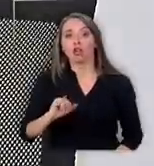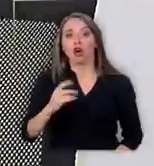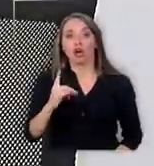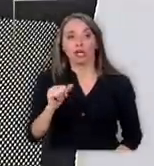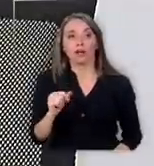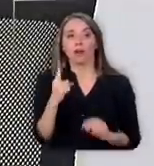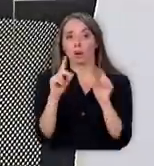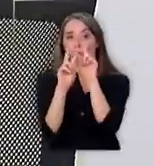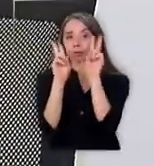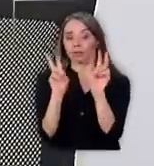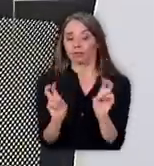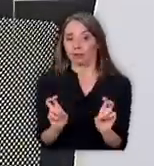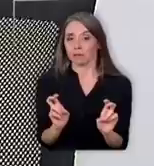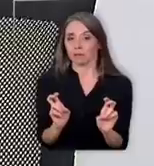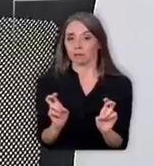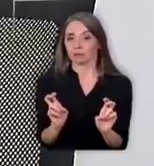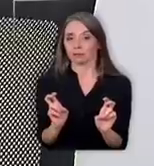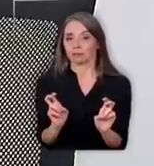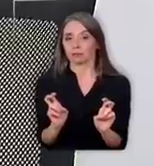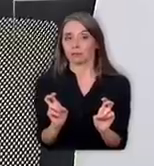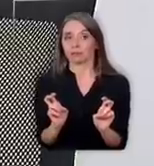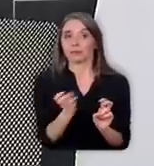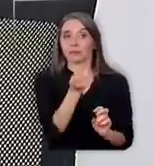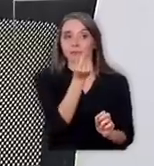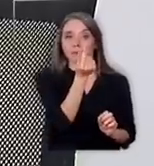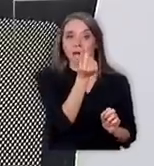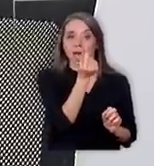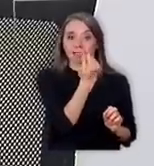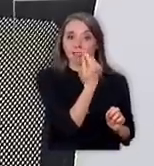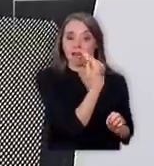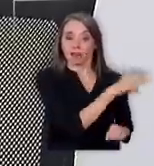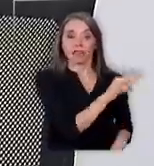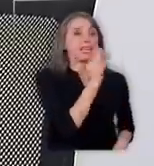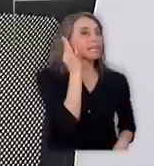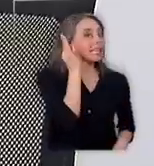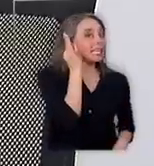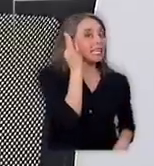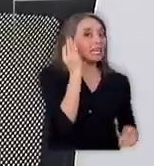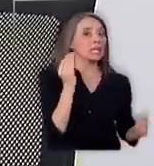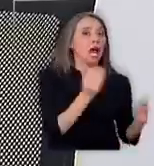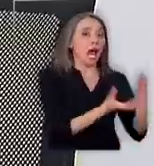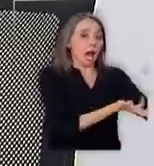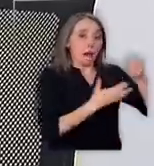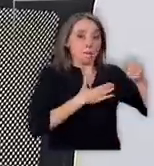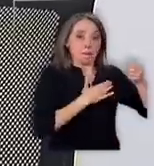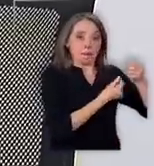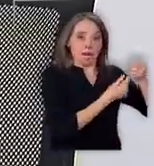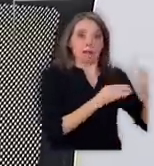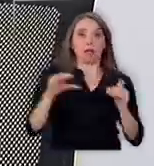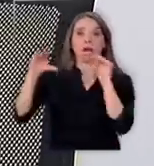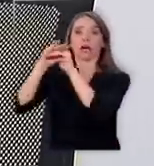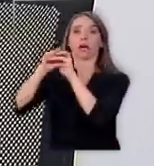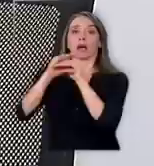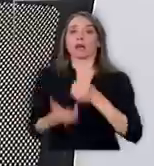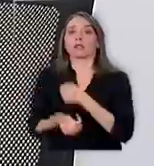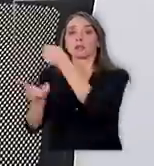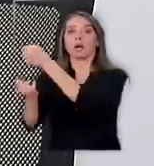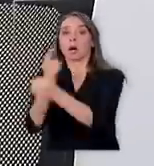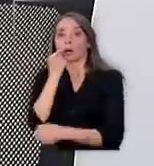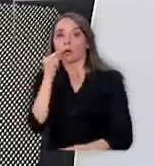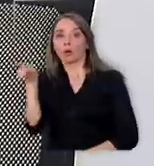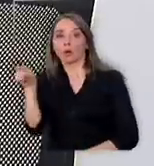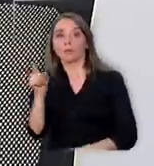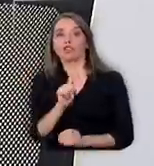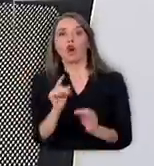un tema de traspaso financiero de parte de ella hacia Juan Valderrama que escapa un poco a lo normal